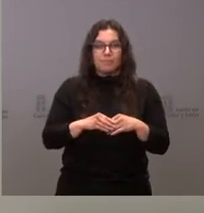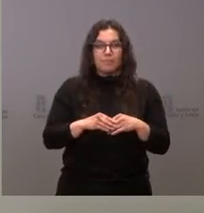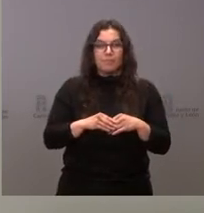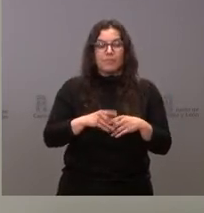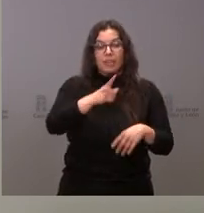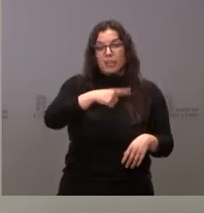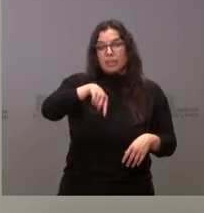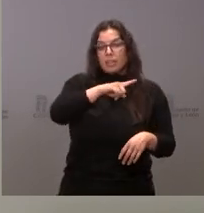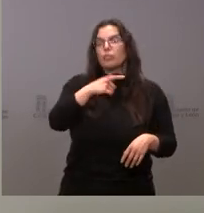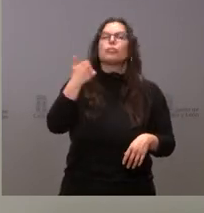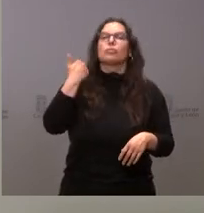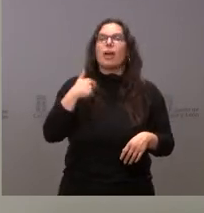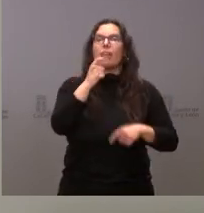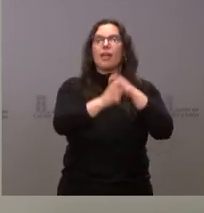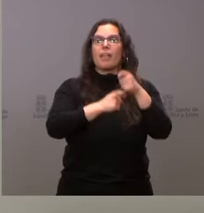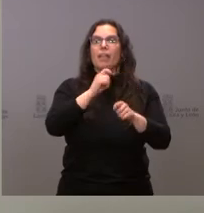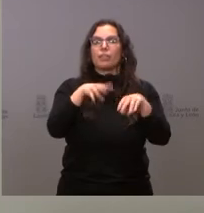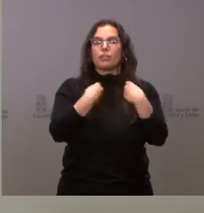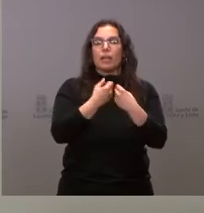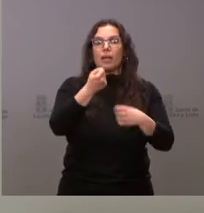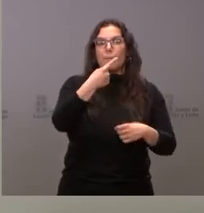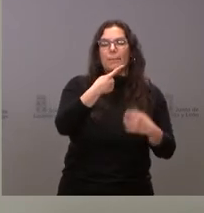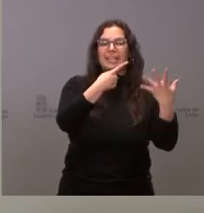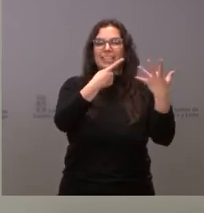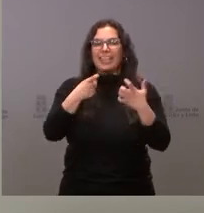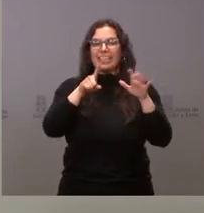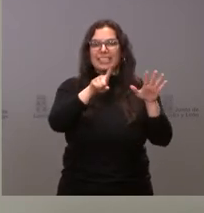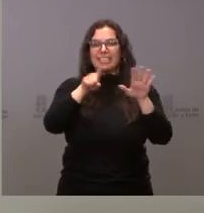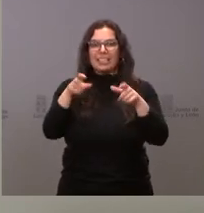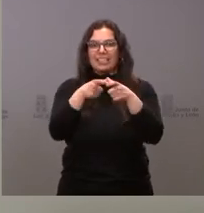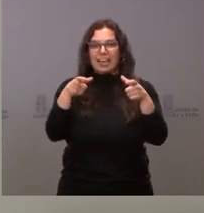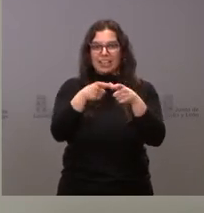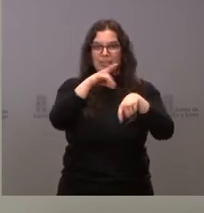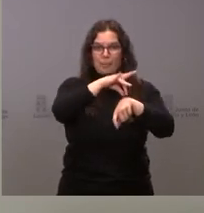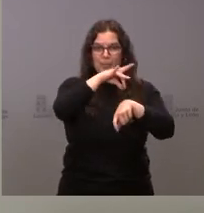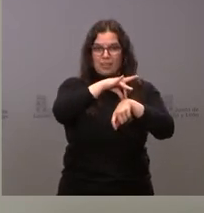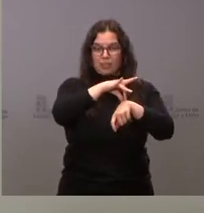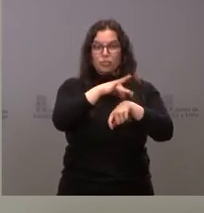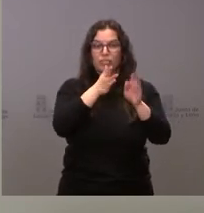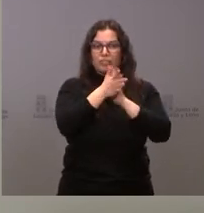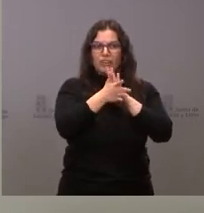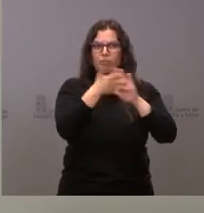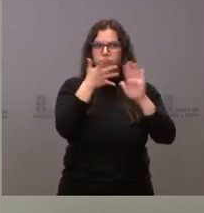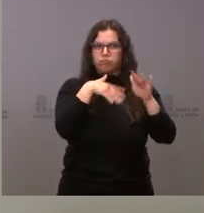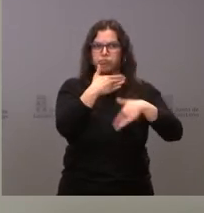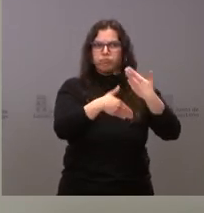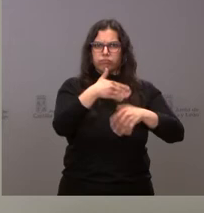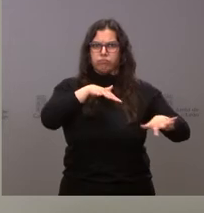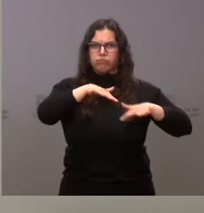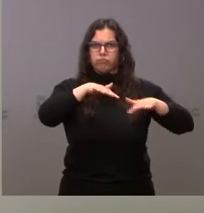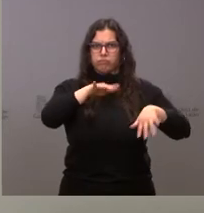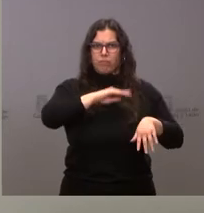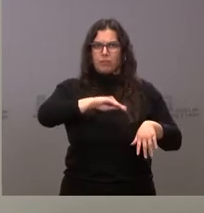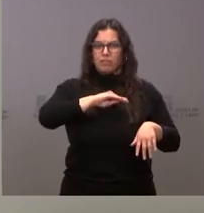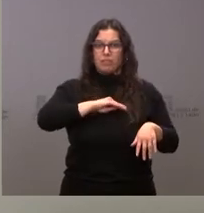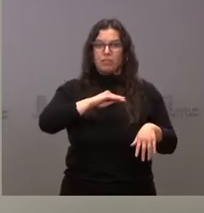ya se han entregado un total de 1.666 tarjetas sanitarias con lo cual la evolución es muy activa respecto